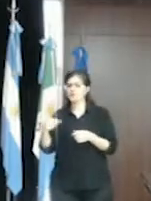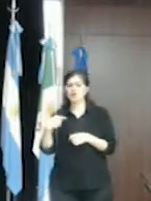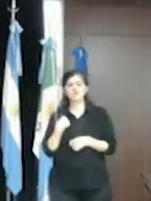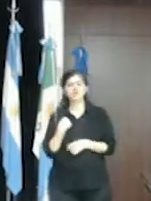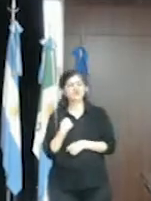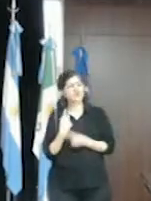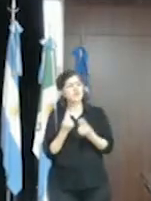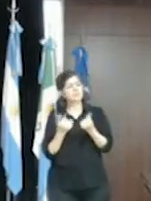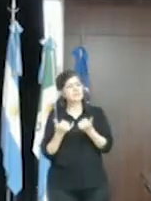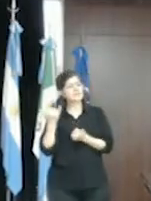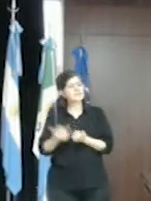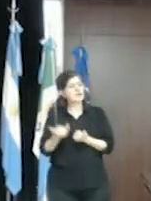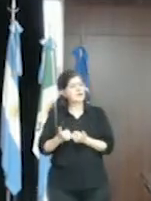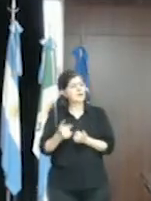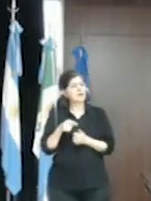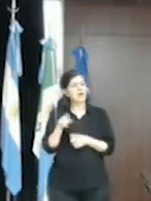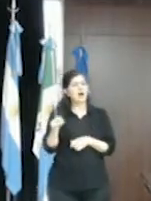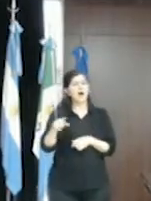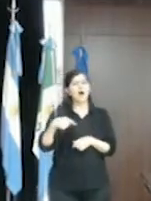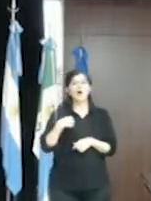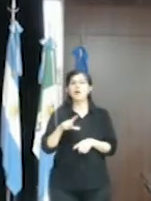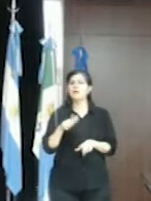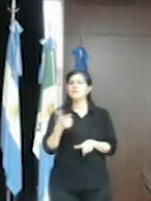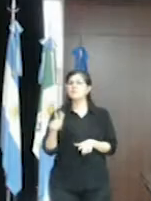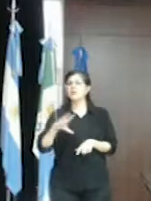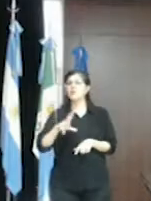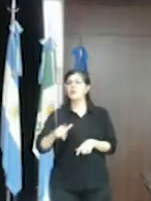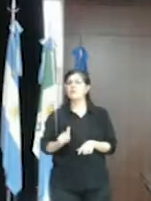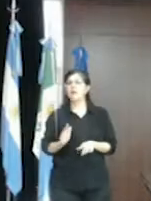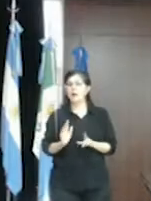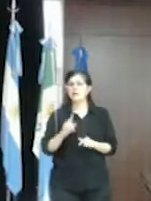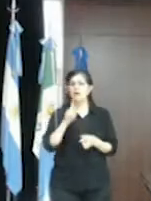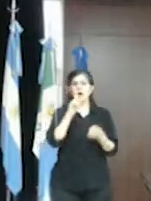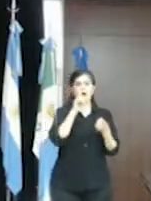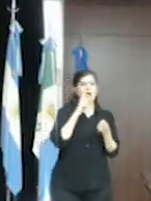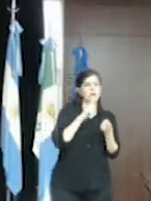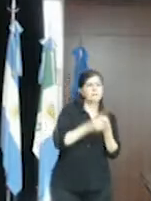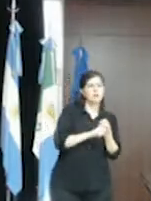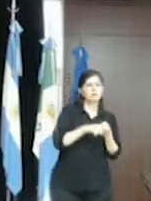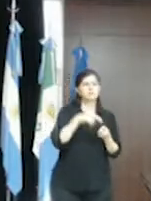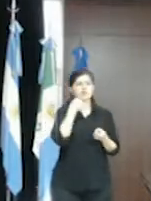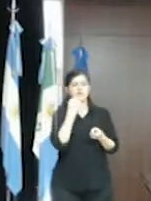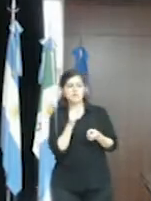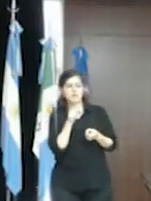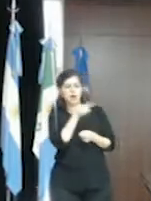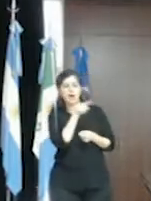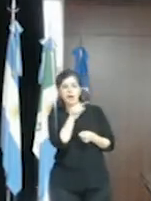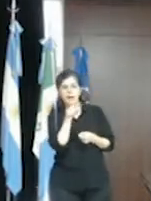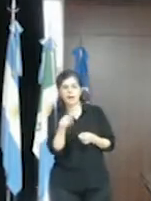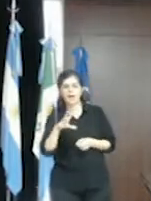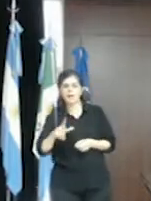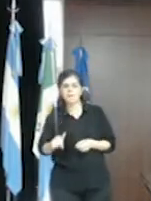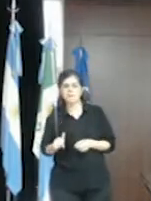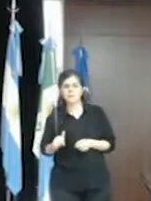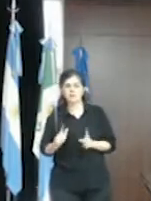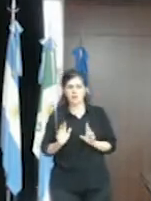dinero, ahora no lo tengo, o el hijo o el esposo o la cuidadora le está robando.